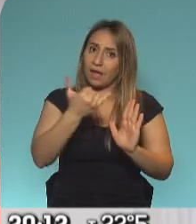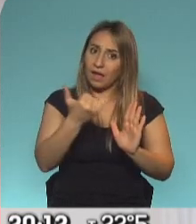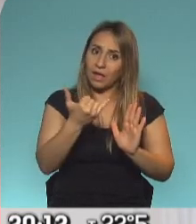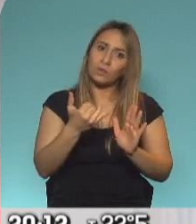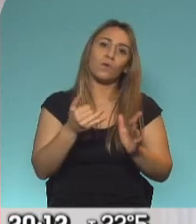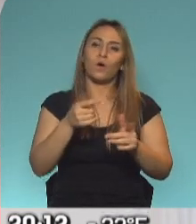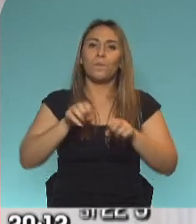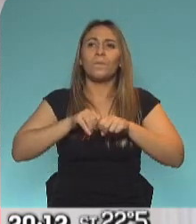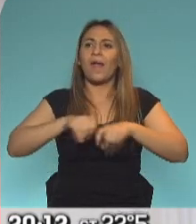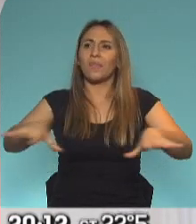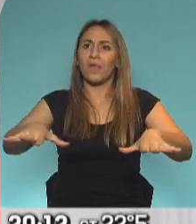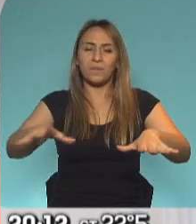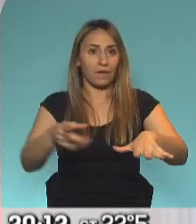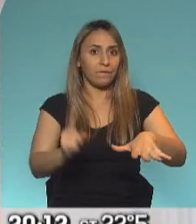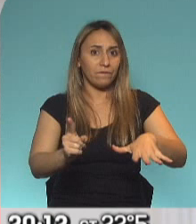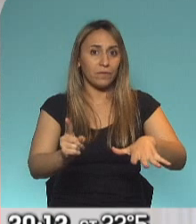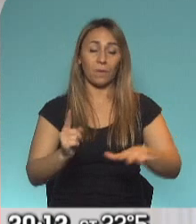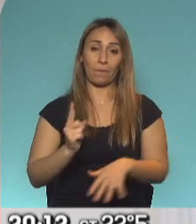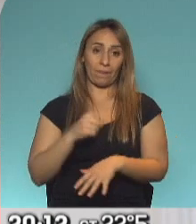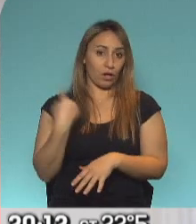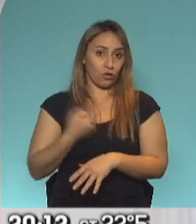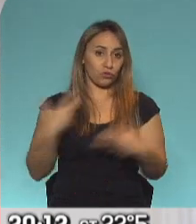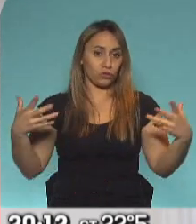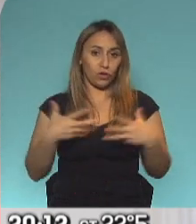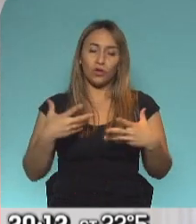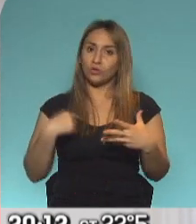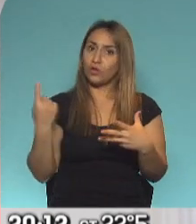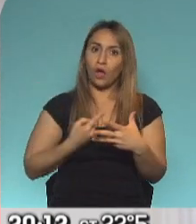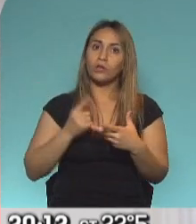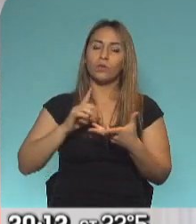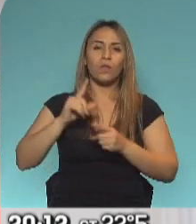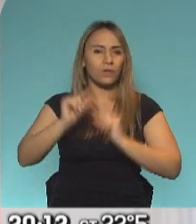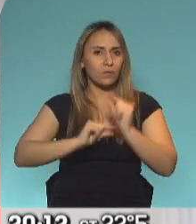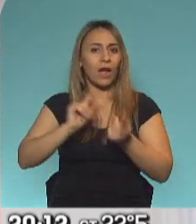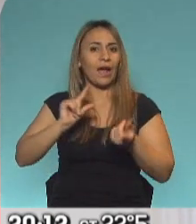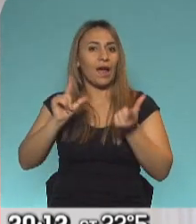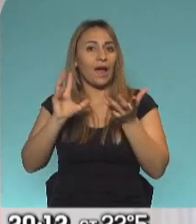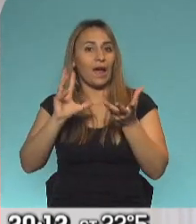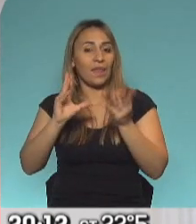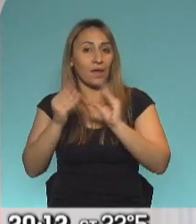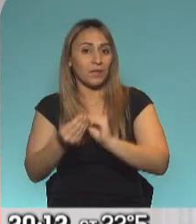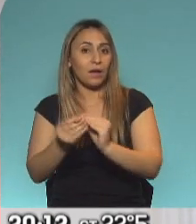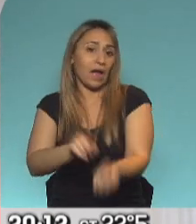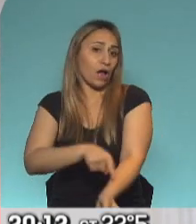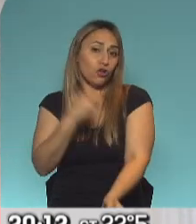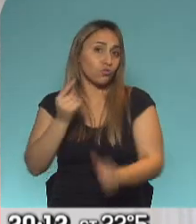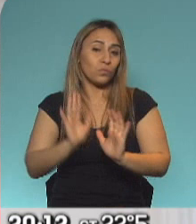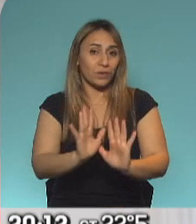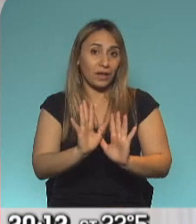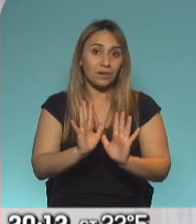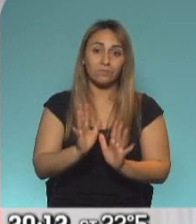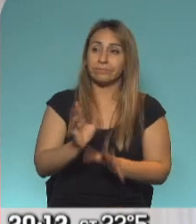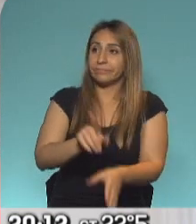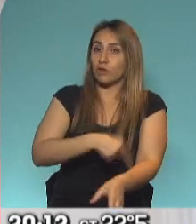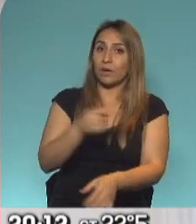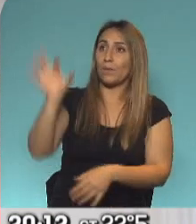de la pandemia y como nosotros todos fuimos adaptándonos a convivir con el virus, porque efectivamente